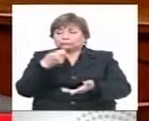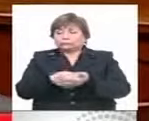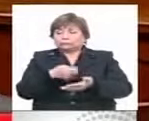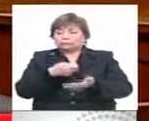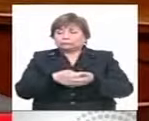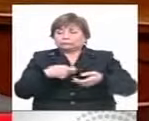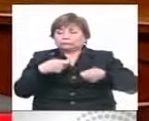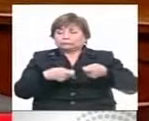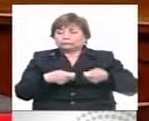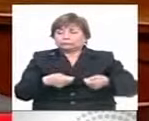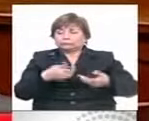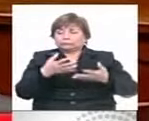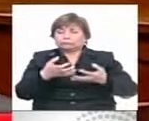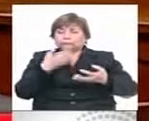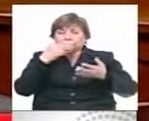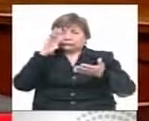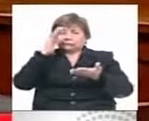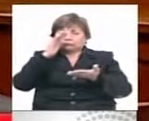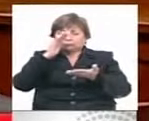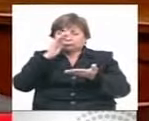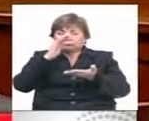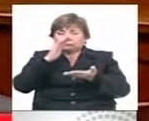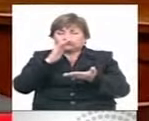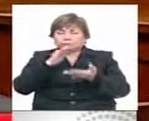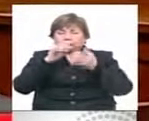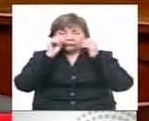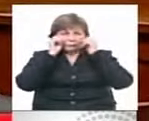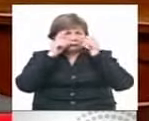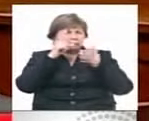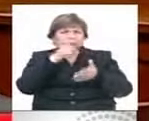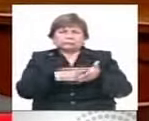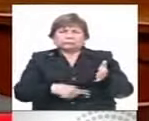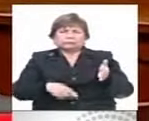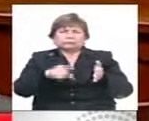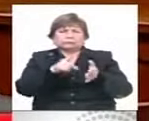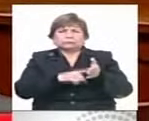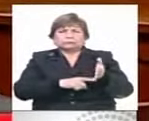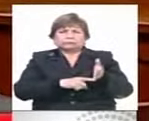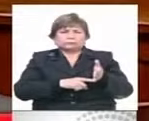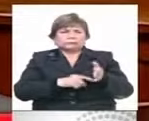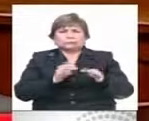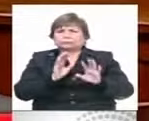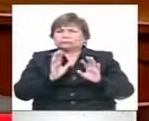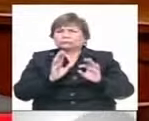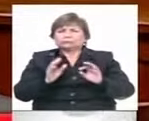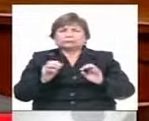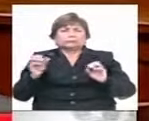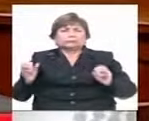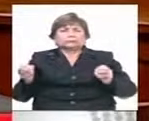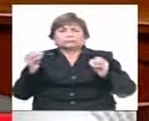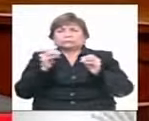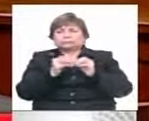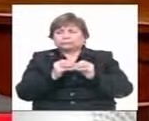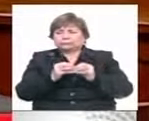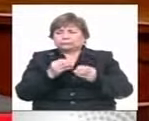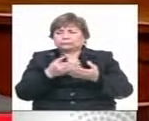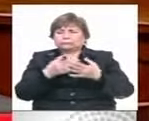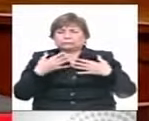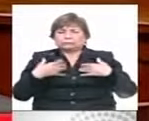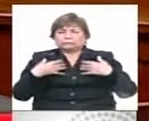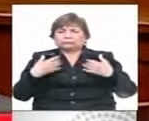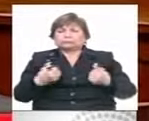financiamiento. Queremos disminuir los impactos negativos de la fragmentación y segmentación del sector